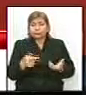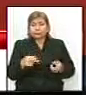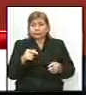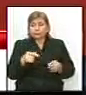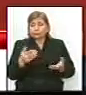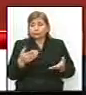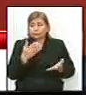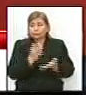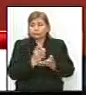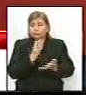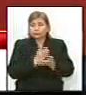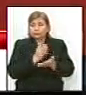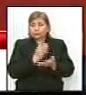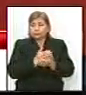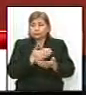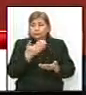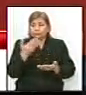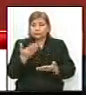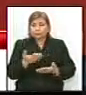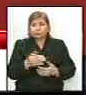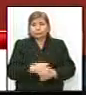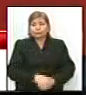he fastidiado, te he molestado